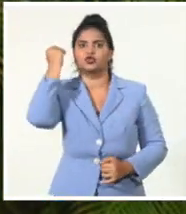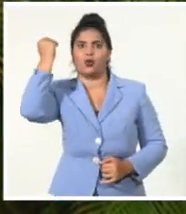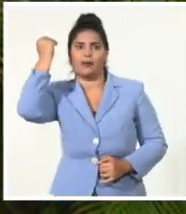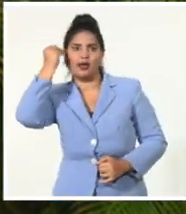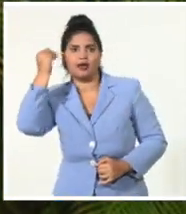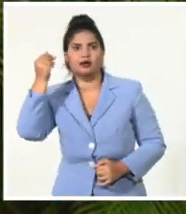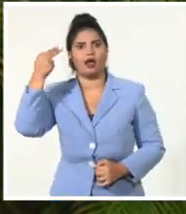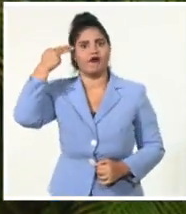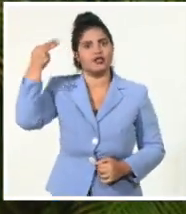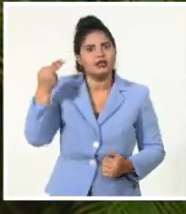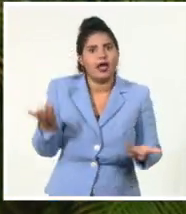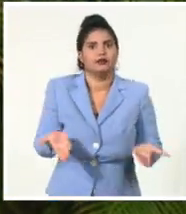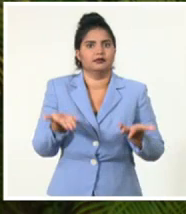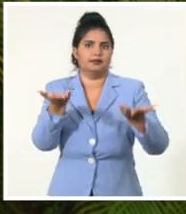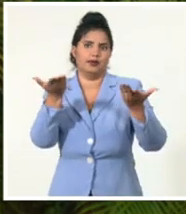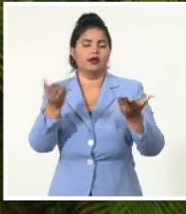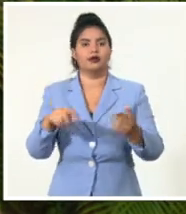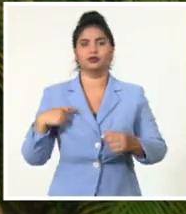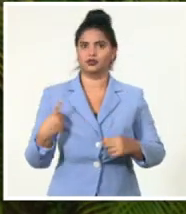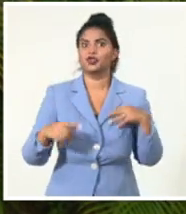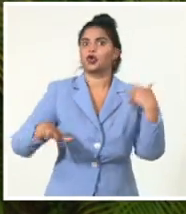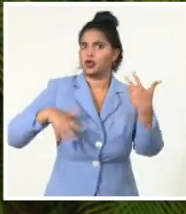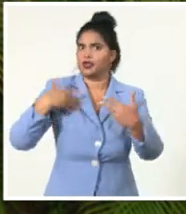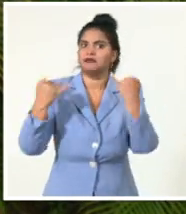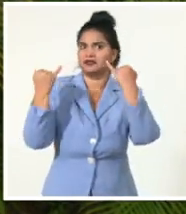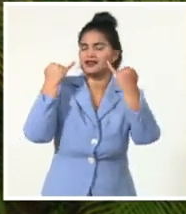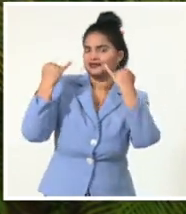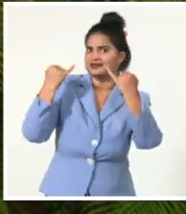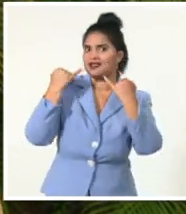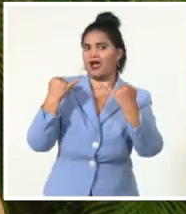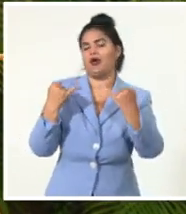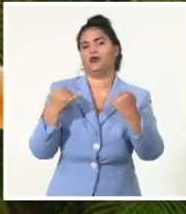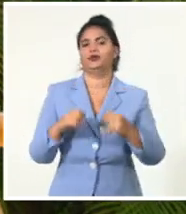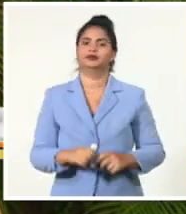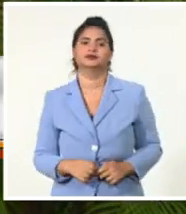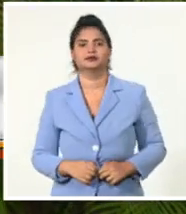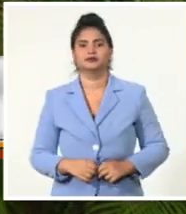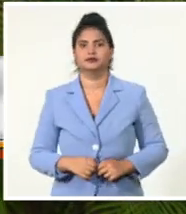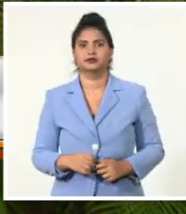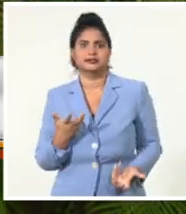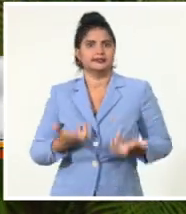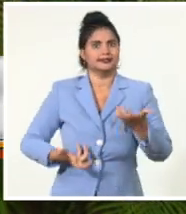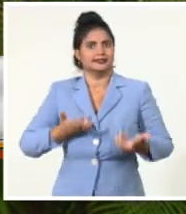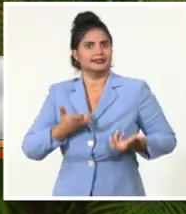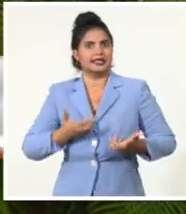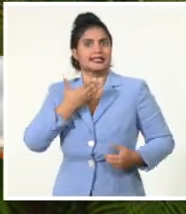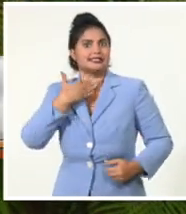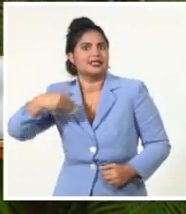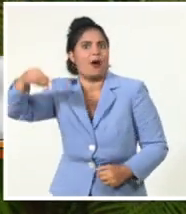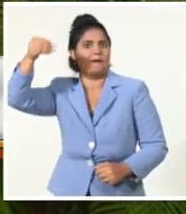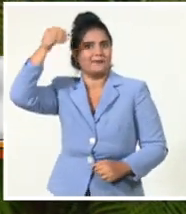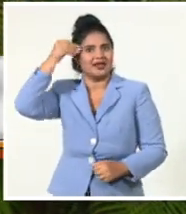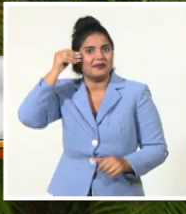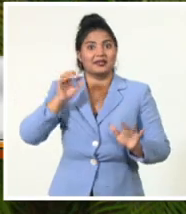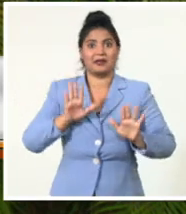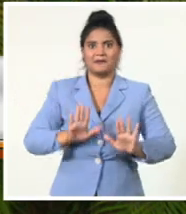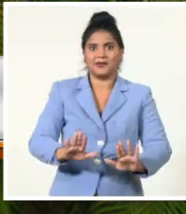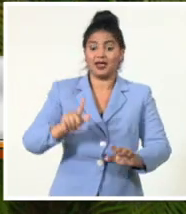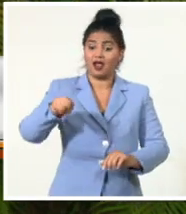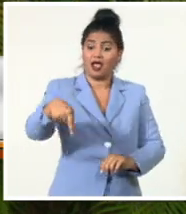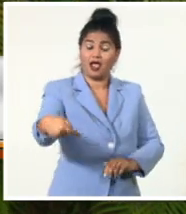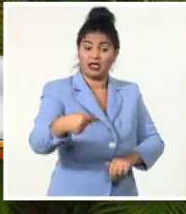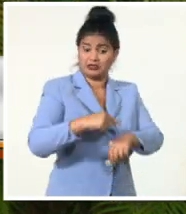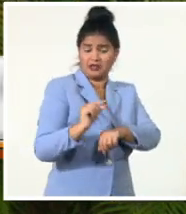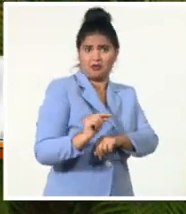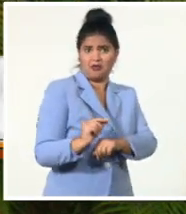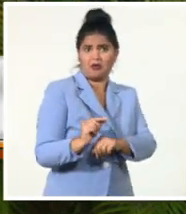Muy motivados y muy, vamos a decir que eufóricos, por el hecho de que estamos esperando el centenario de la organización y el